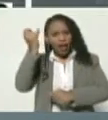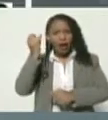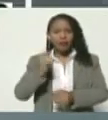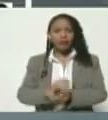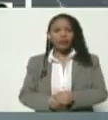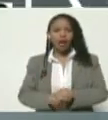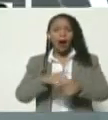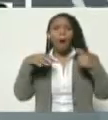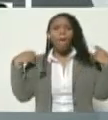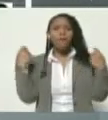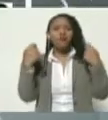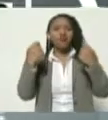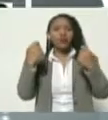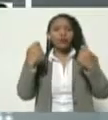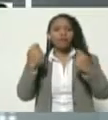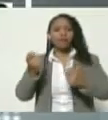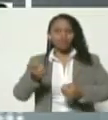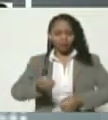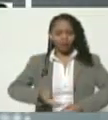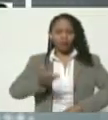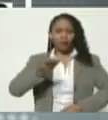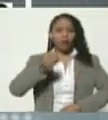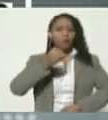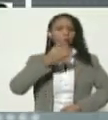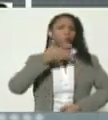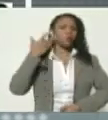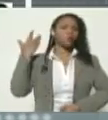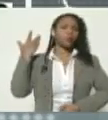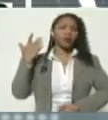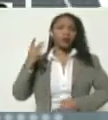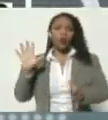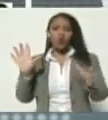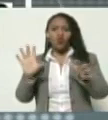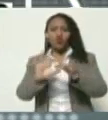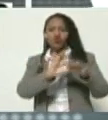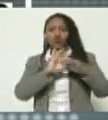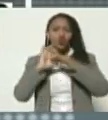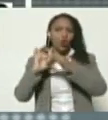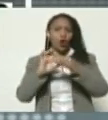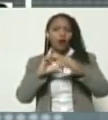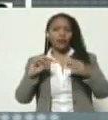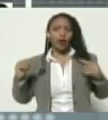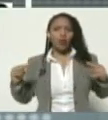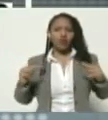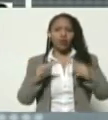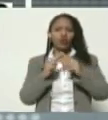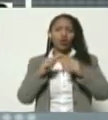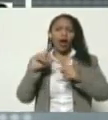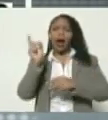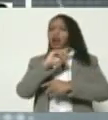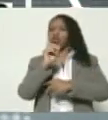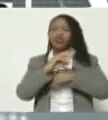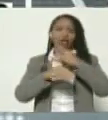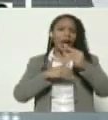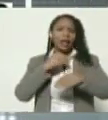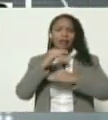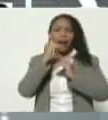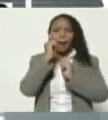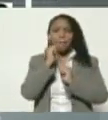una campaña de altura, de unión, de reencuentro, que no se desaten las